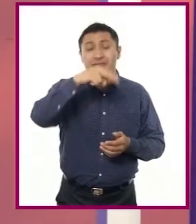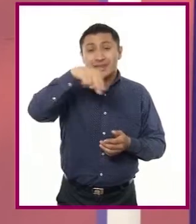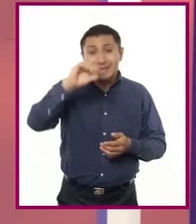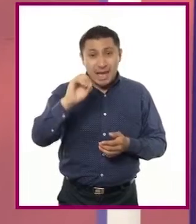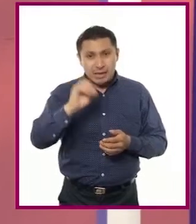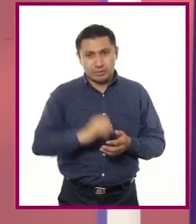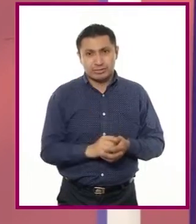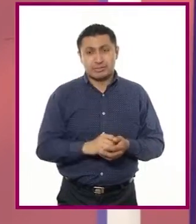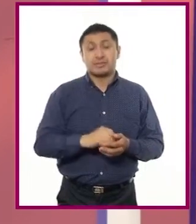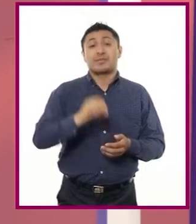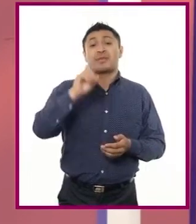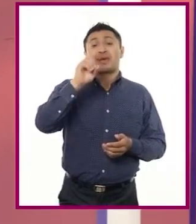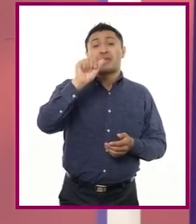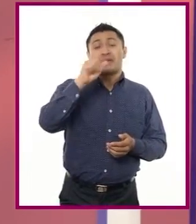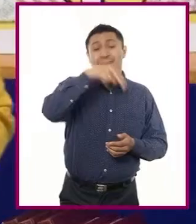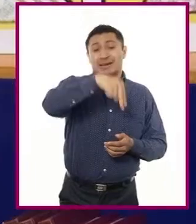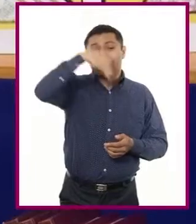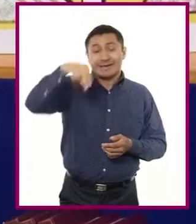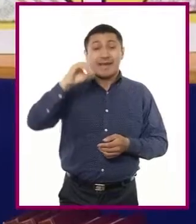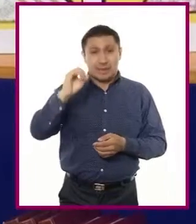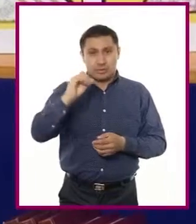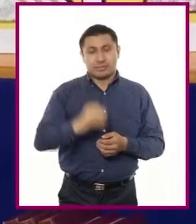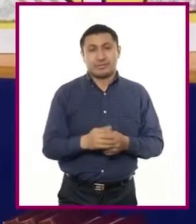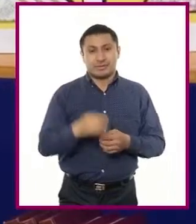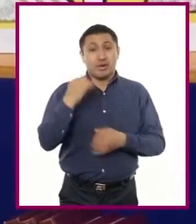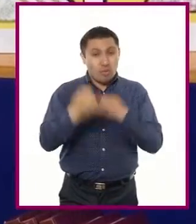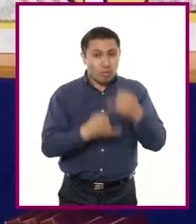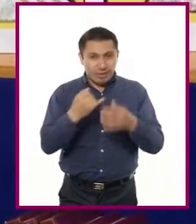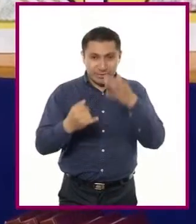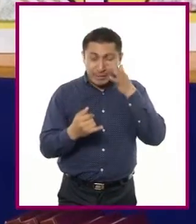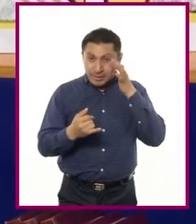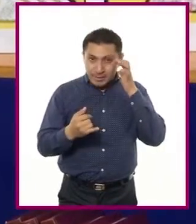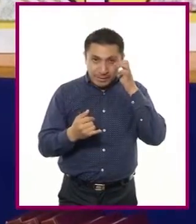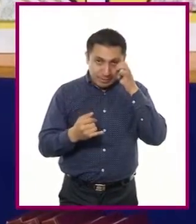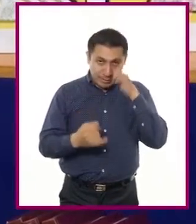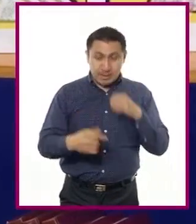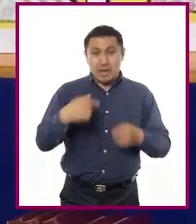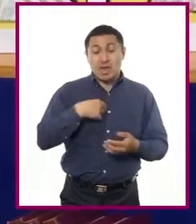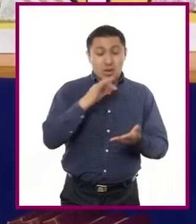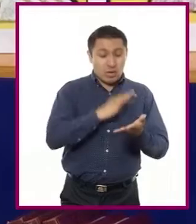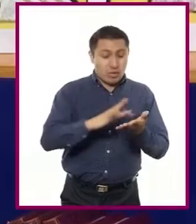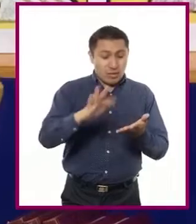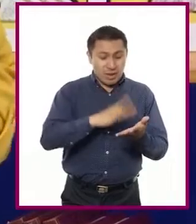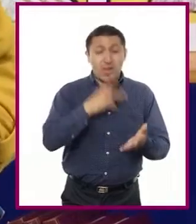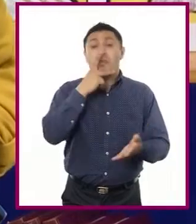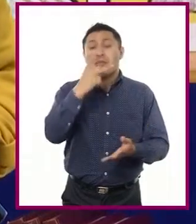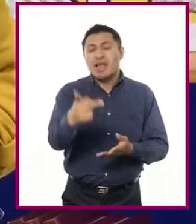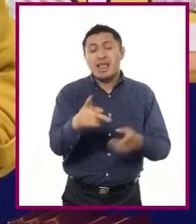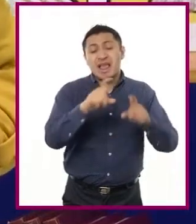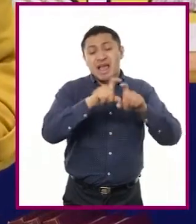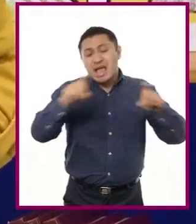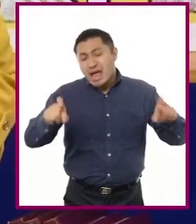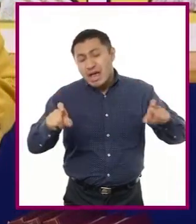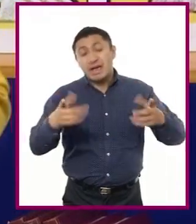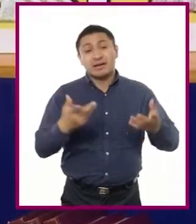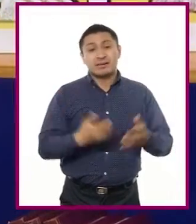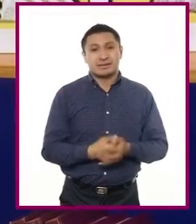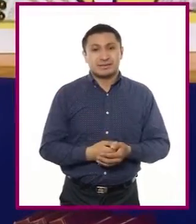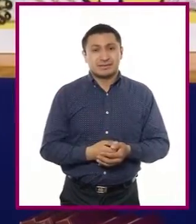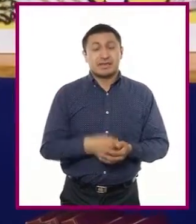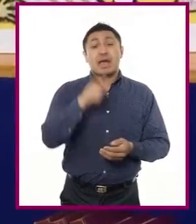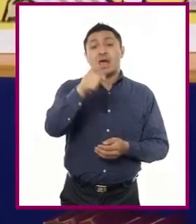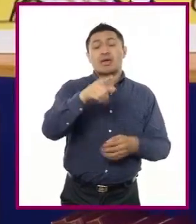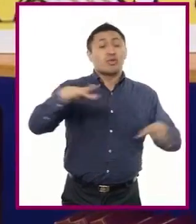Dano. Juguemos, Dano. Juguemos. Yo leo la palabra o frase coloquial del fragmento y tú